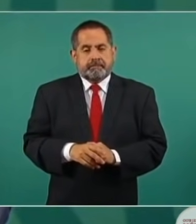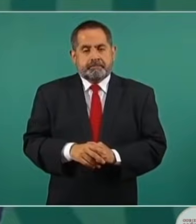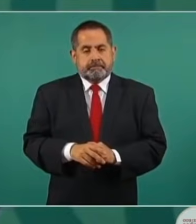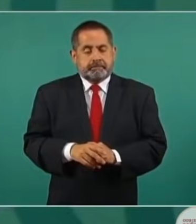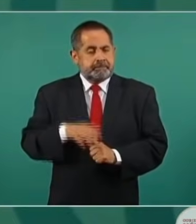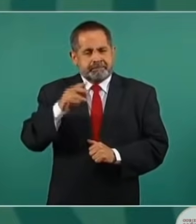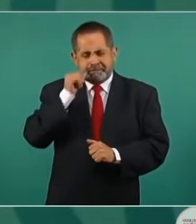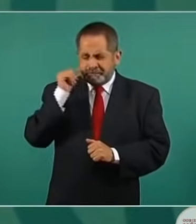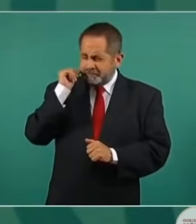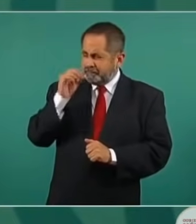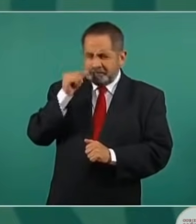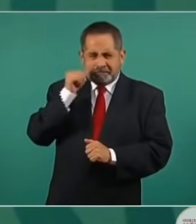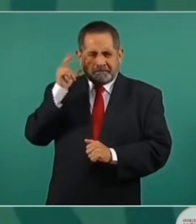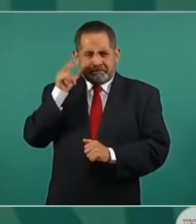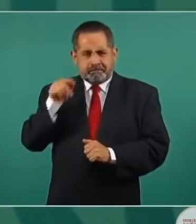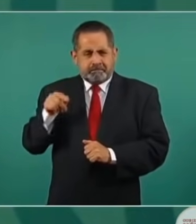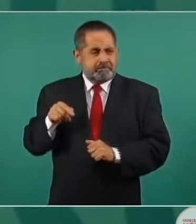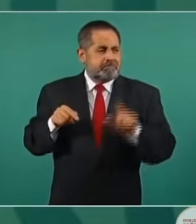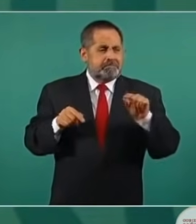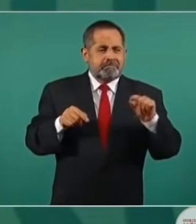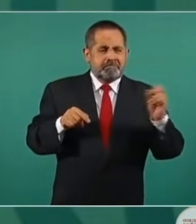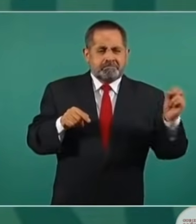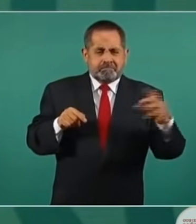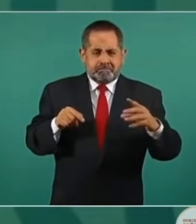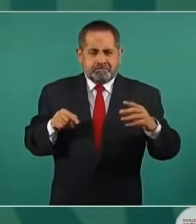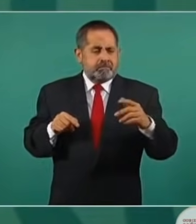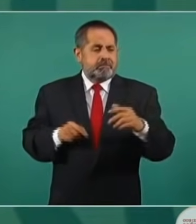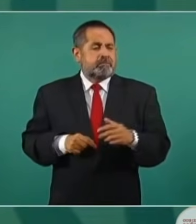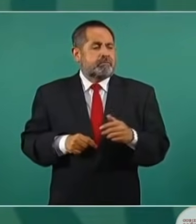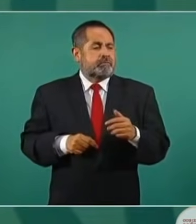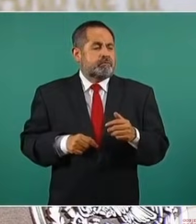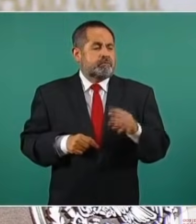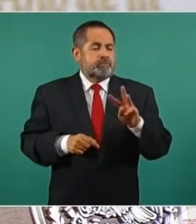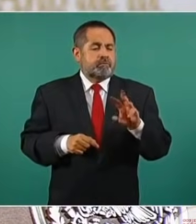Y ayer o antier le contestó a Goldenberg